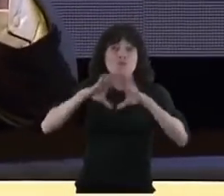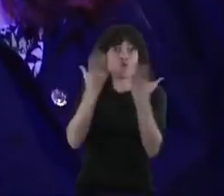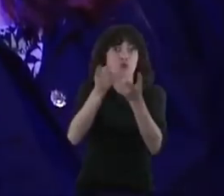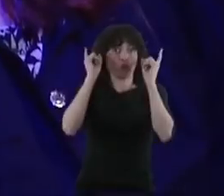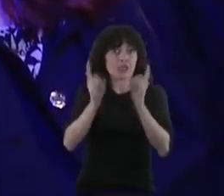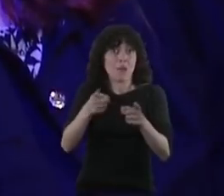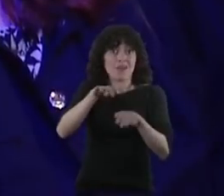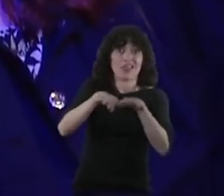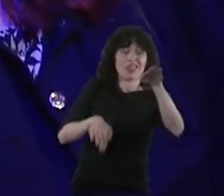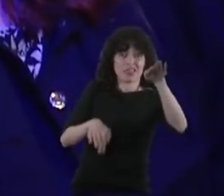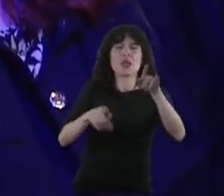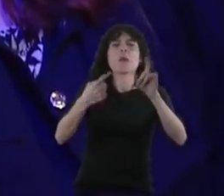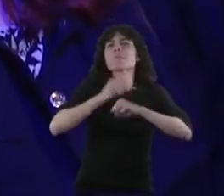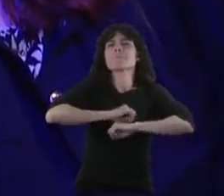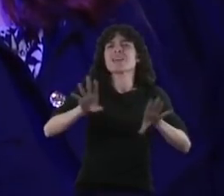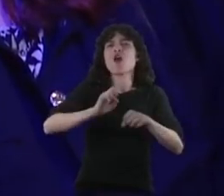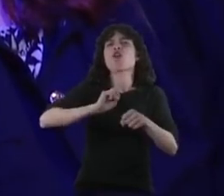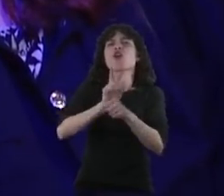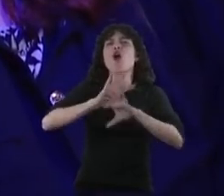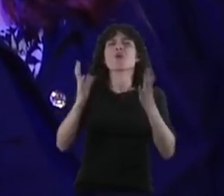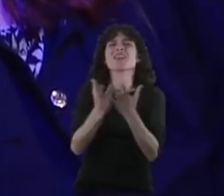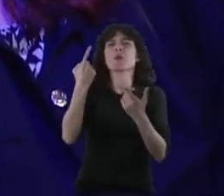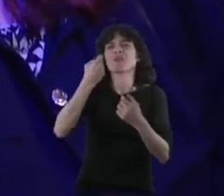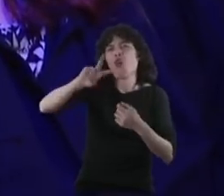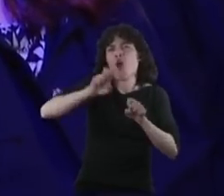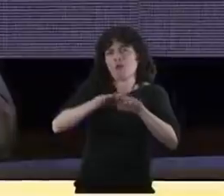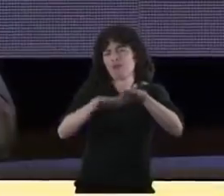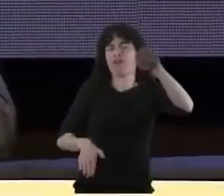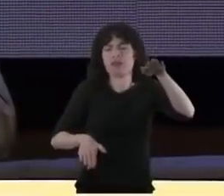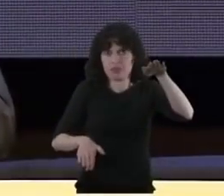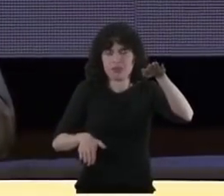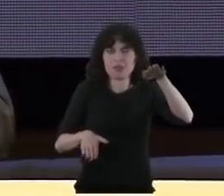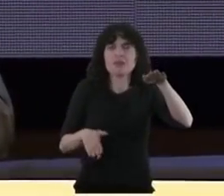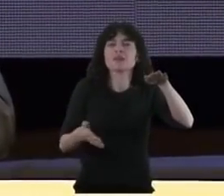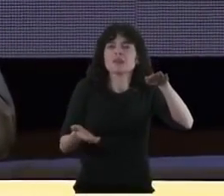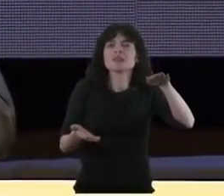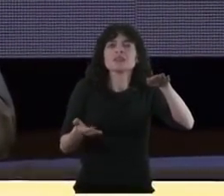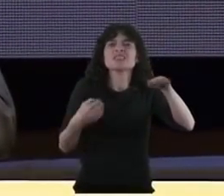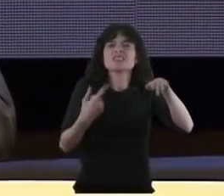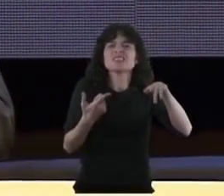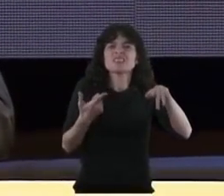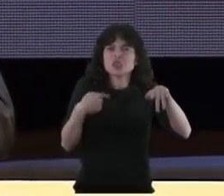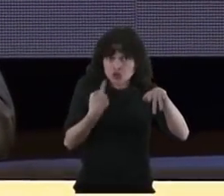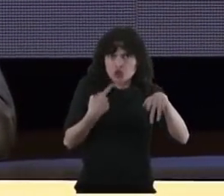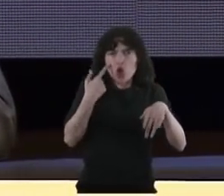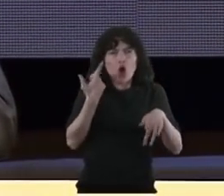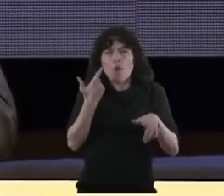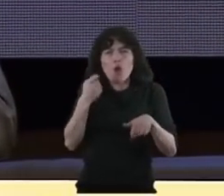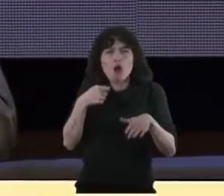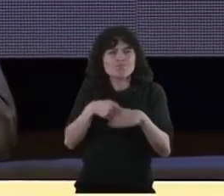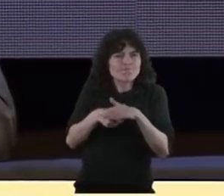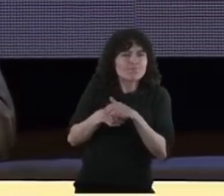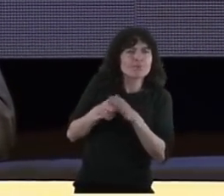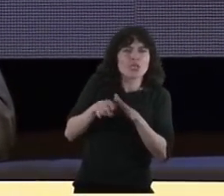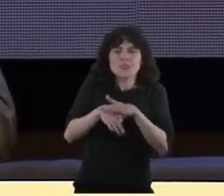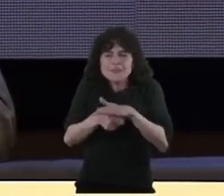bien que la pandemia potenció esa desigualdad. Y con lo único que no vamos a transar es con